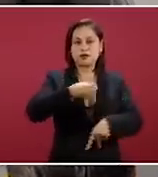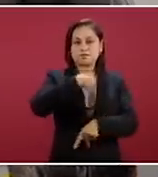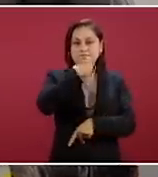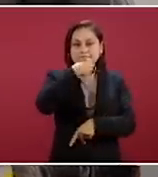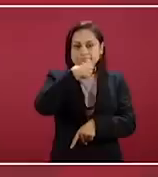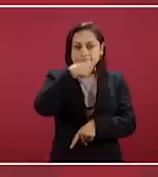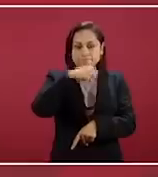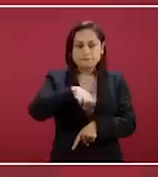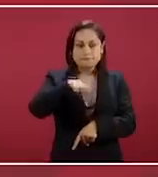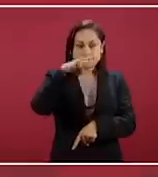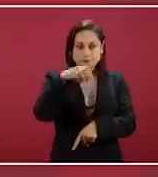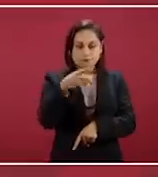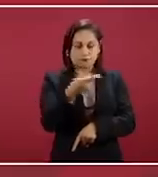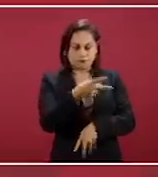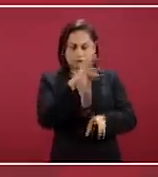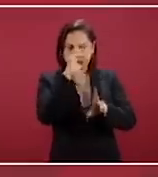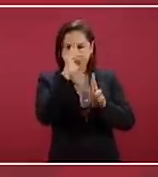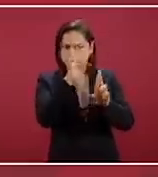y los dos